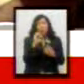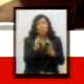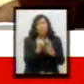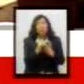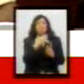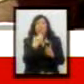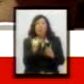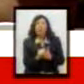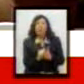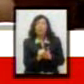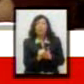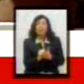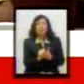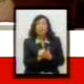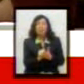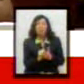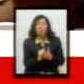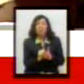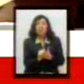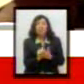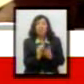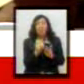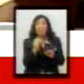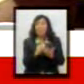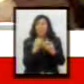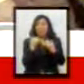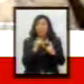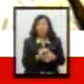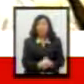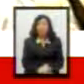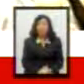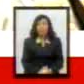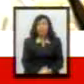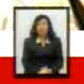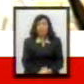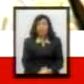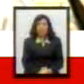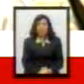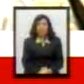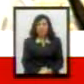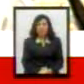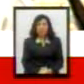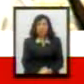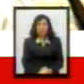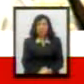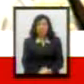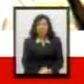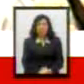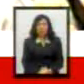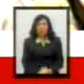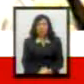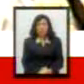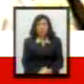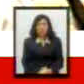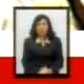mejorar la intervención es con con mayor información a la segunda pregunta Esperanza nos pregunta qué